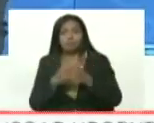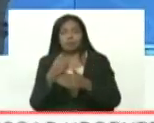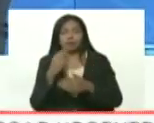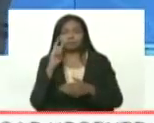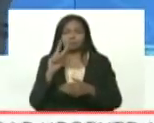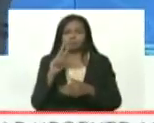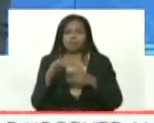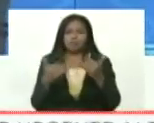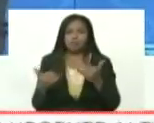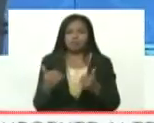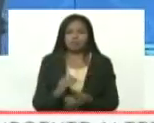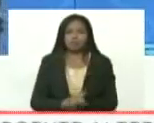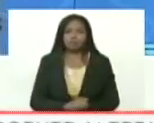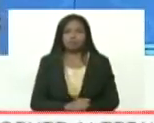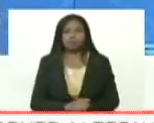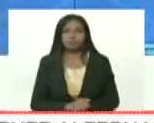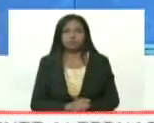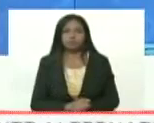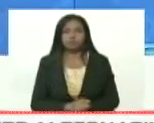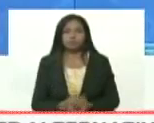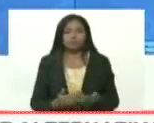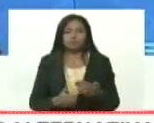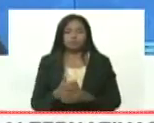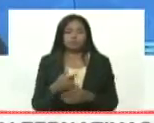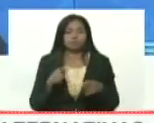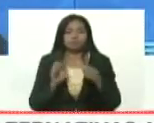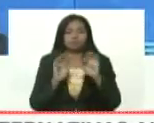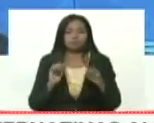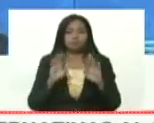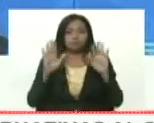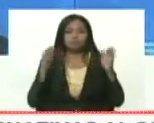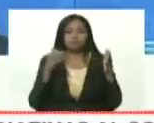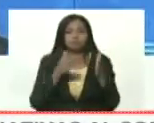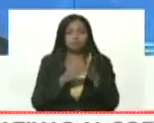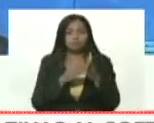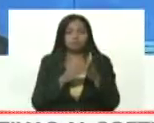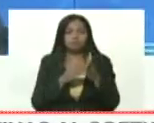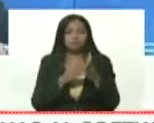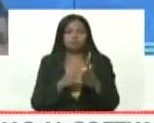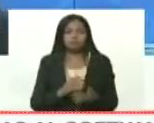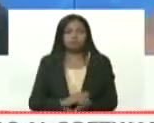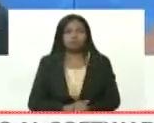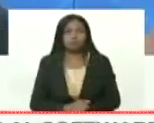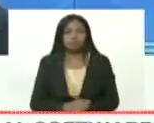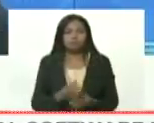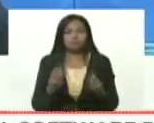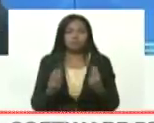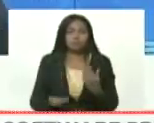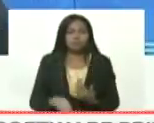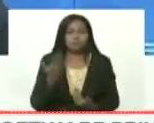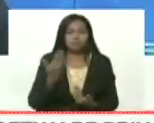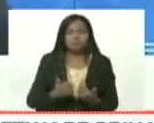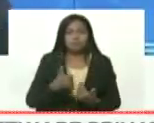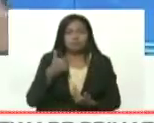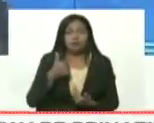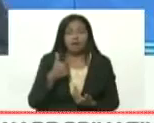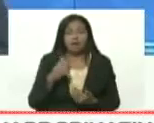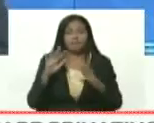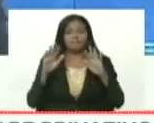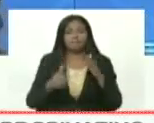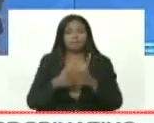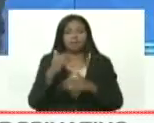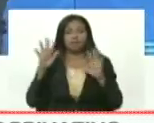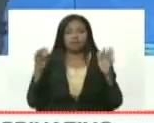Y más de 10.000 mucho más, más de